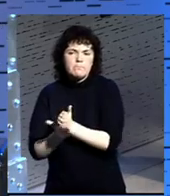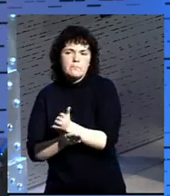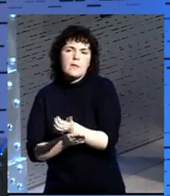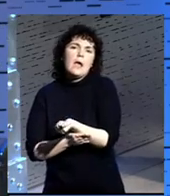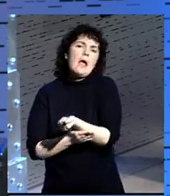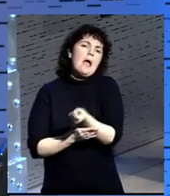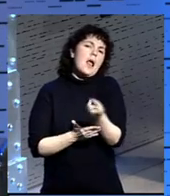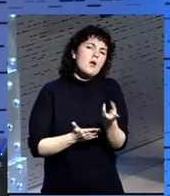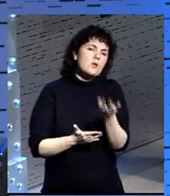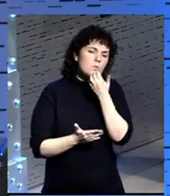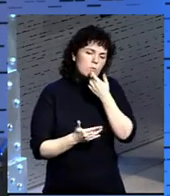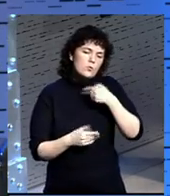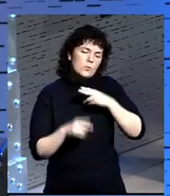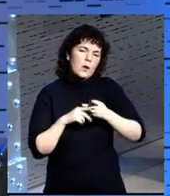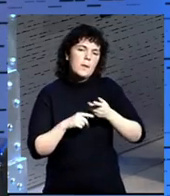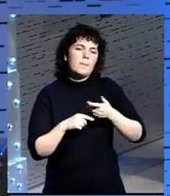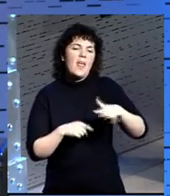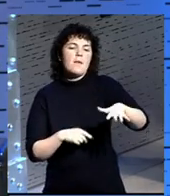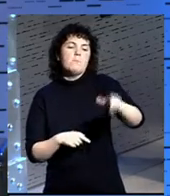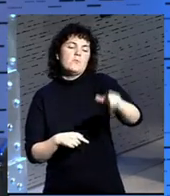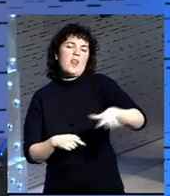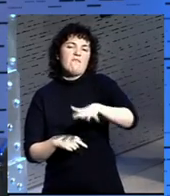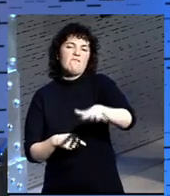que nosotros le denominamos capitalista de barrio, que es